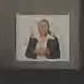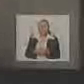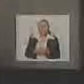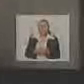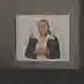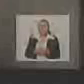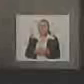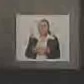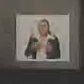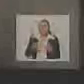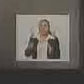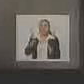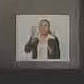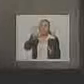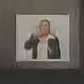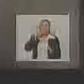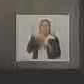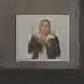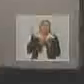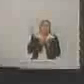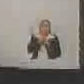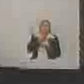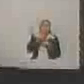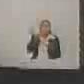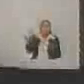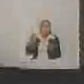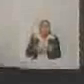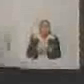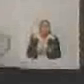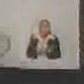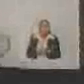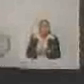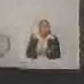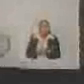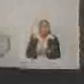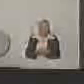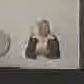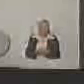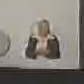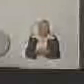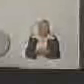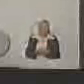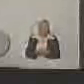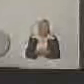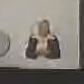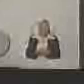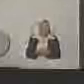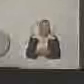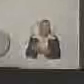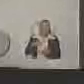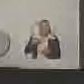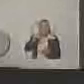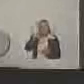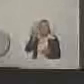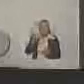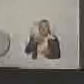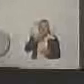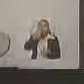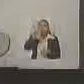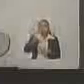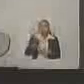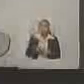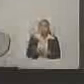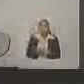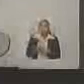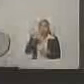Tobar Ortega tiene el uso de la voz. Adelante. Gracias. Para el cierre de este tema de seguridad, quisiera referirme